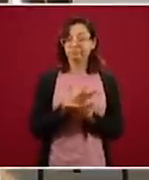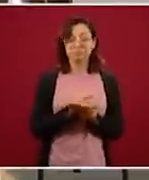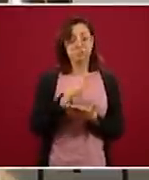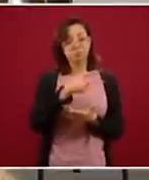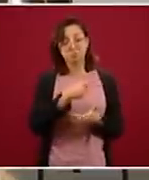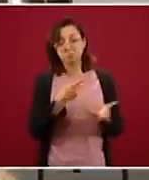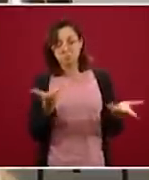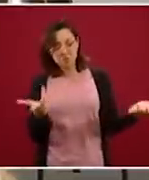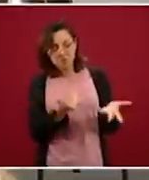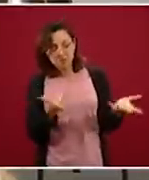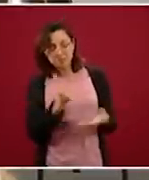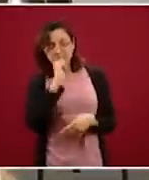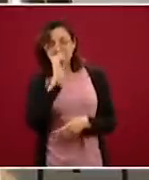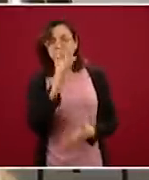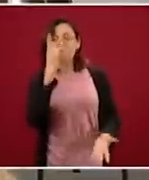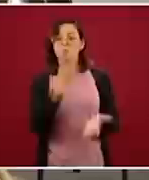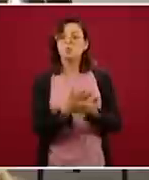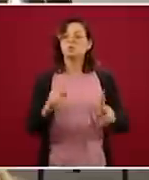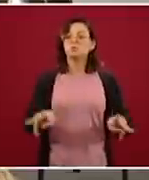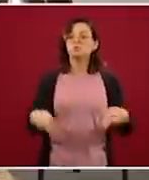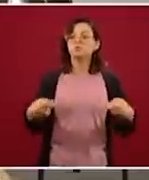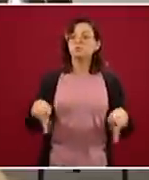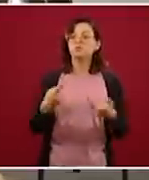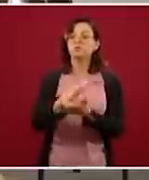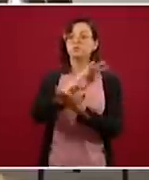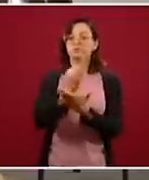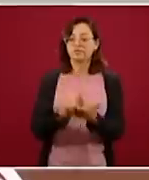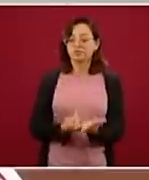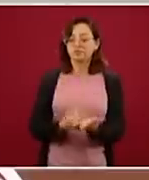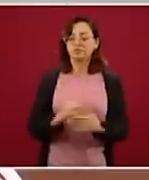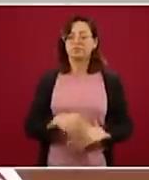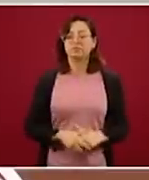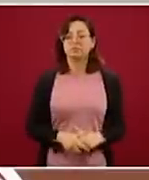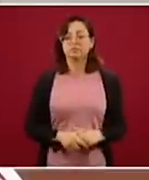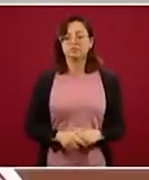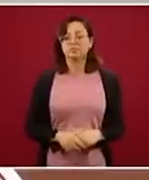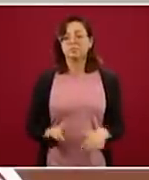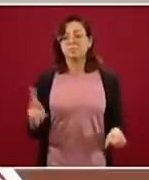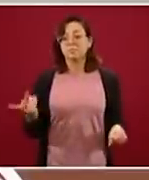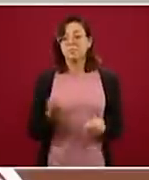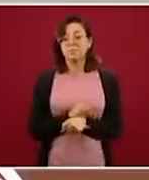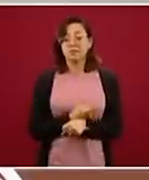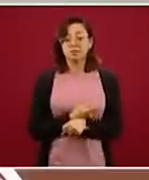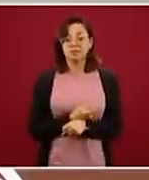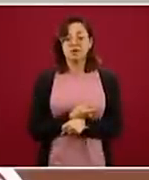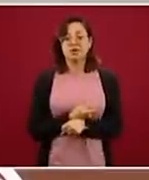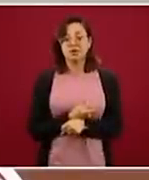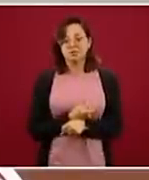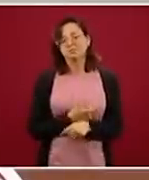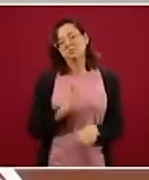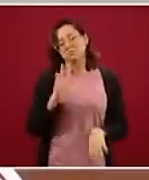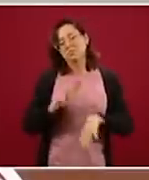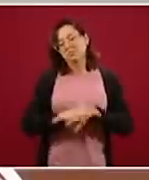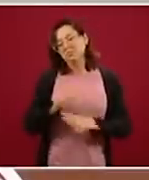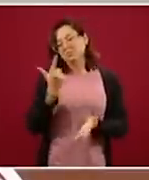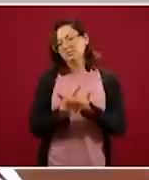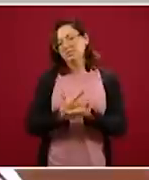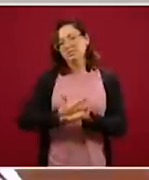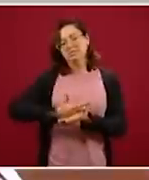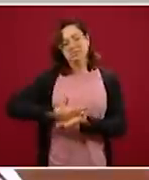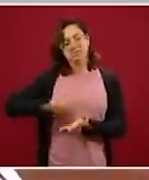nada en particular. El tema con las empresas factureras, ahí la afectación es evidentemente defraudación de